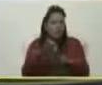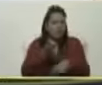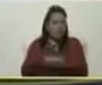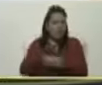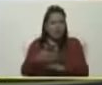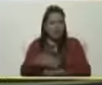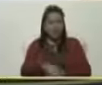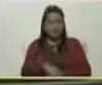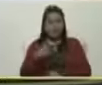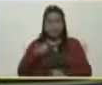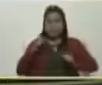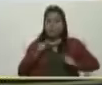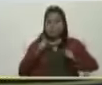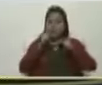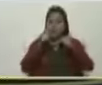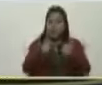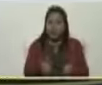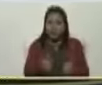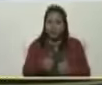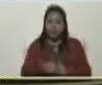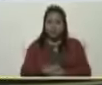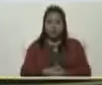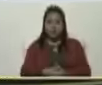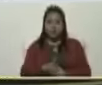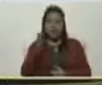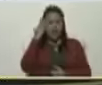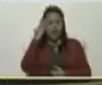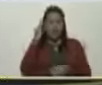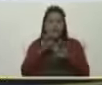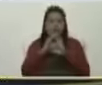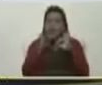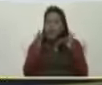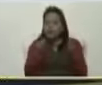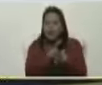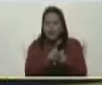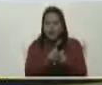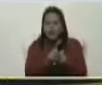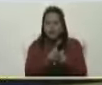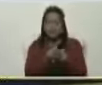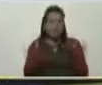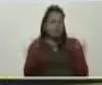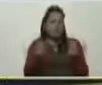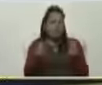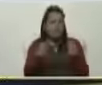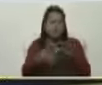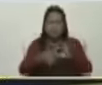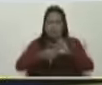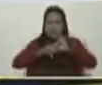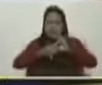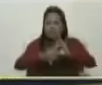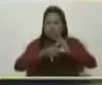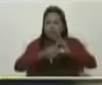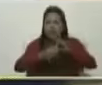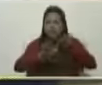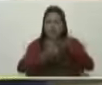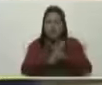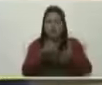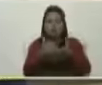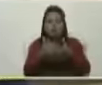desde mis inicios, a pesar de que mi familia ha sido una familia muy vinculada a lo que es la